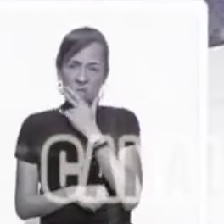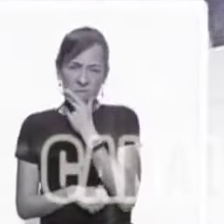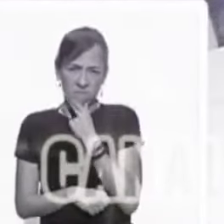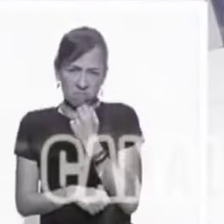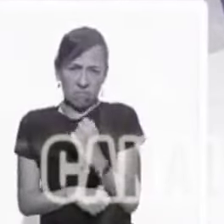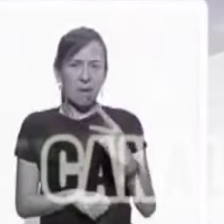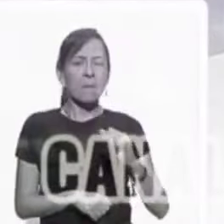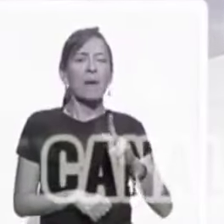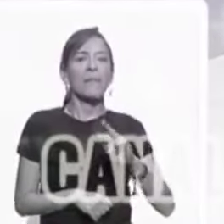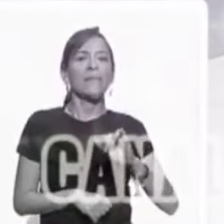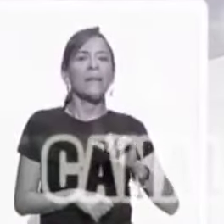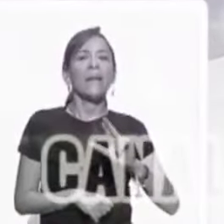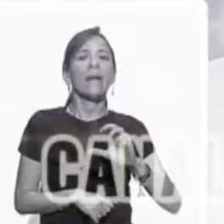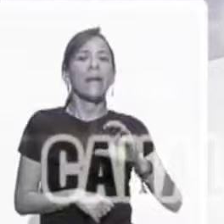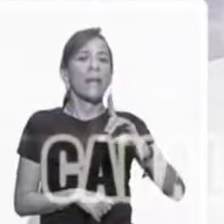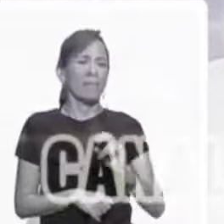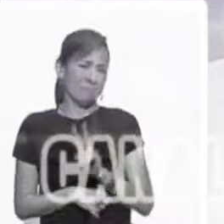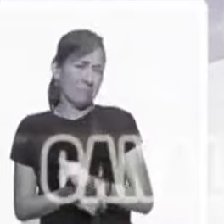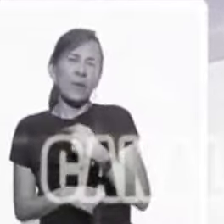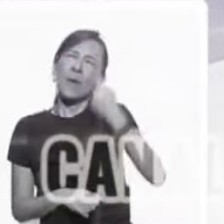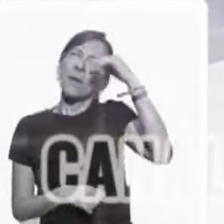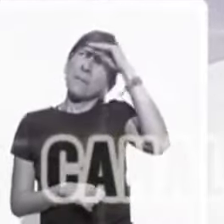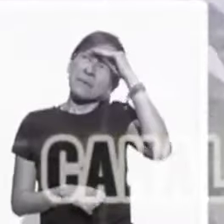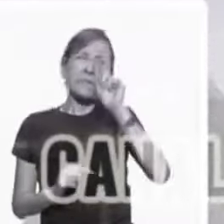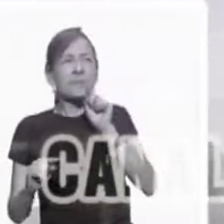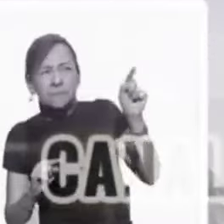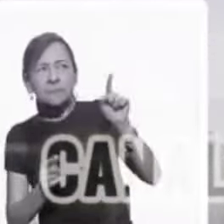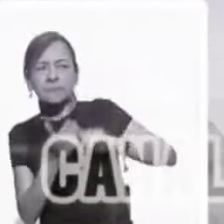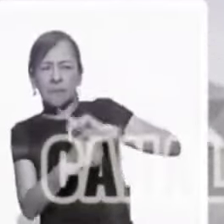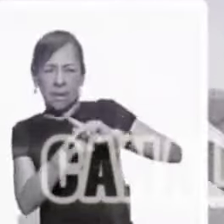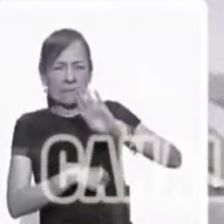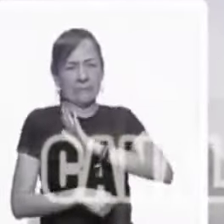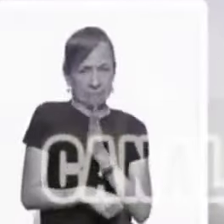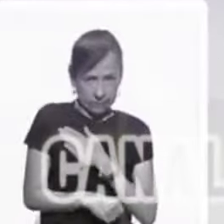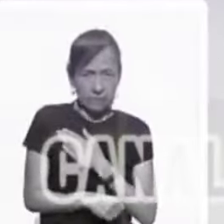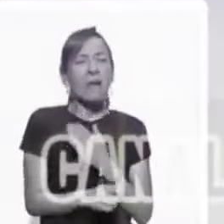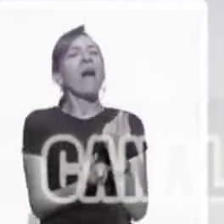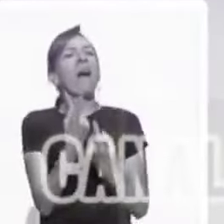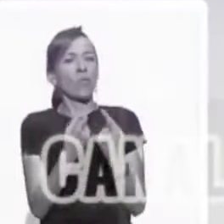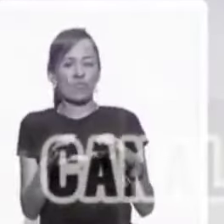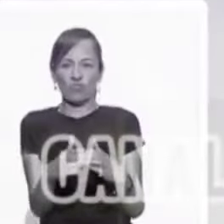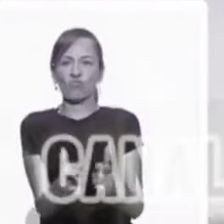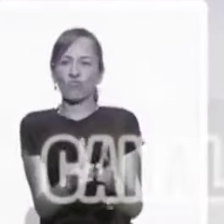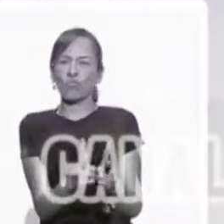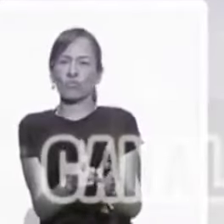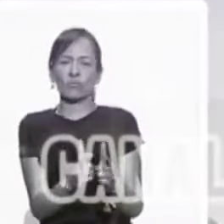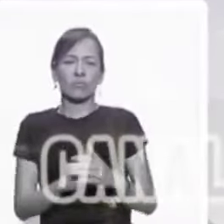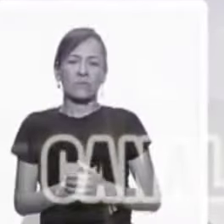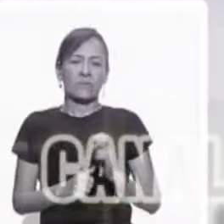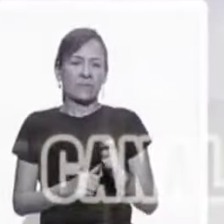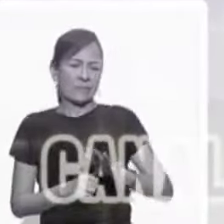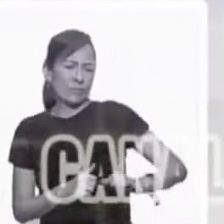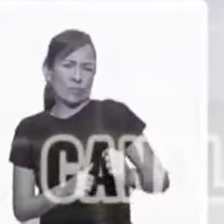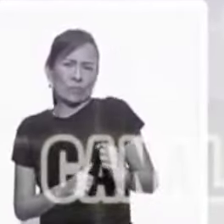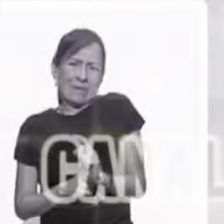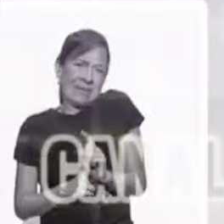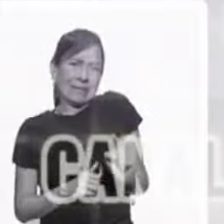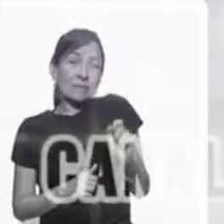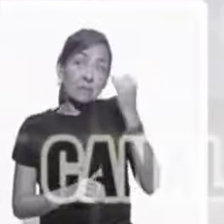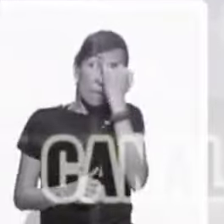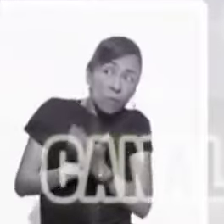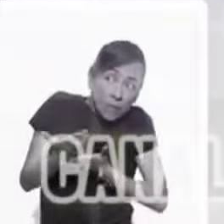mismo en esta forma en la cual desde España se ha respondido por algunos grupos absolutamente antiderechos a la a la propuesta del presidente expresidente